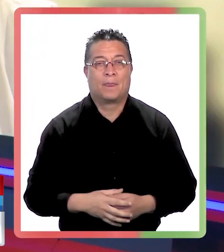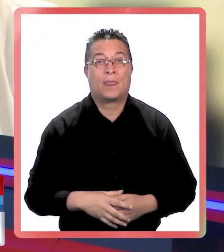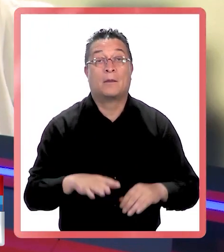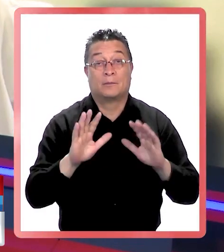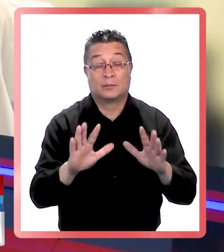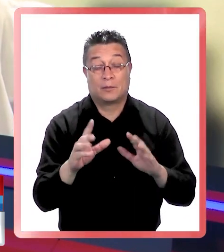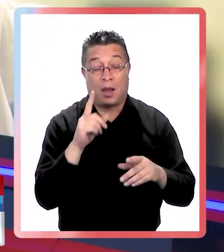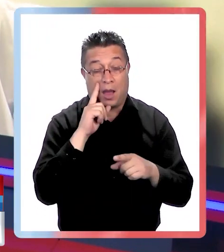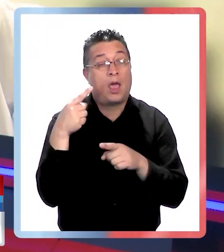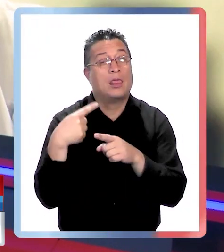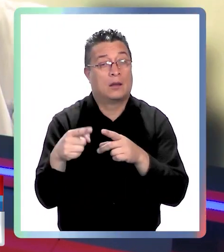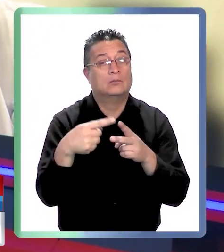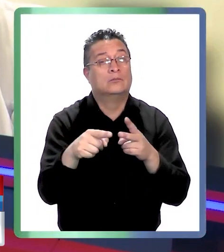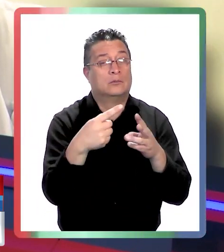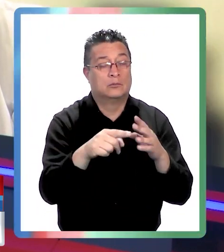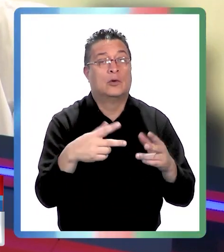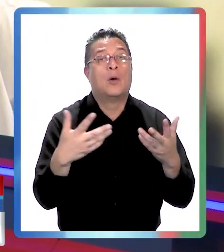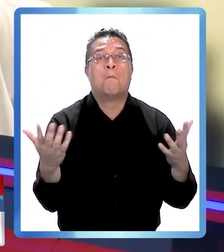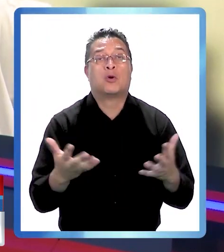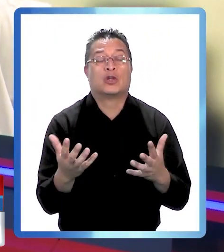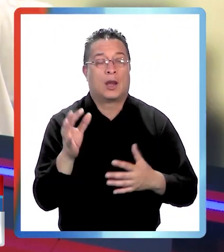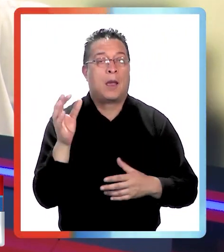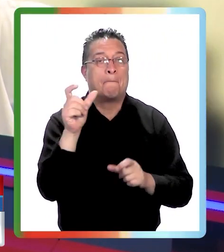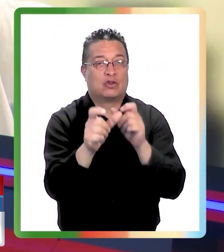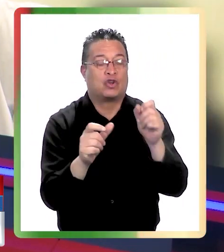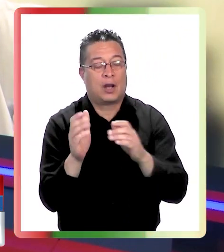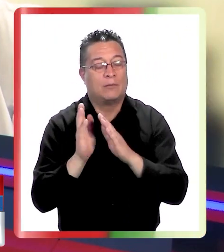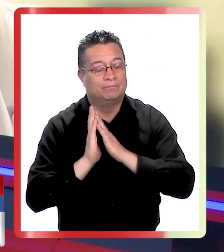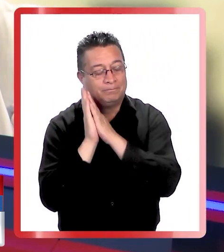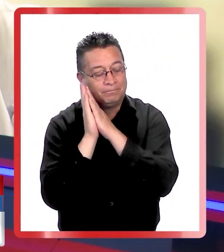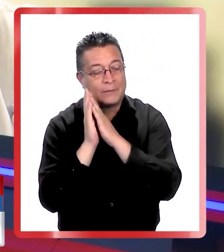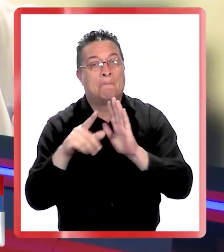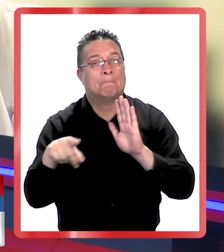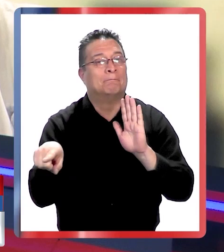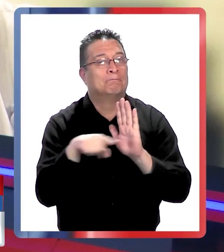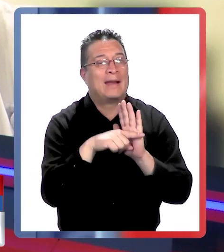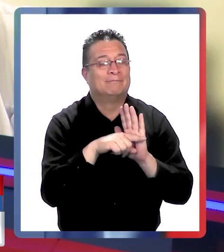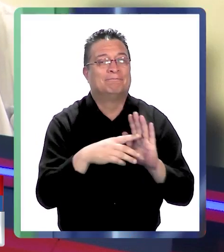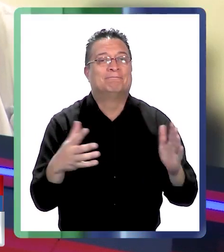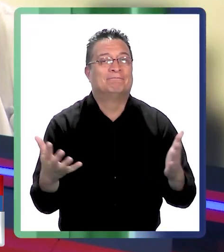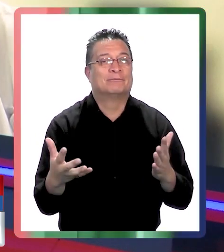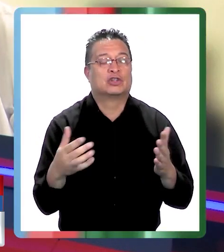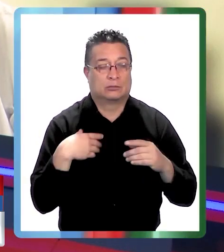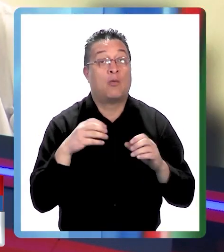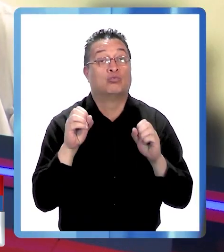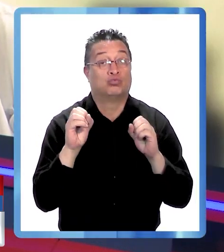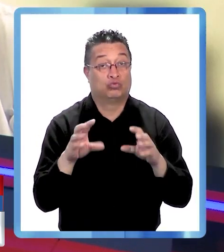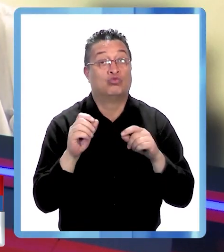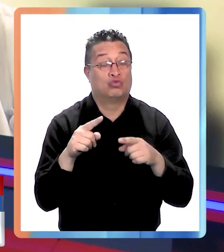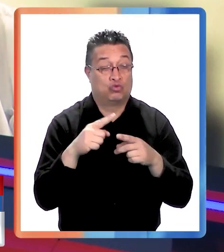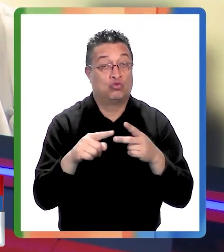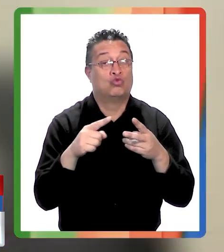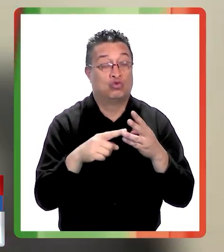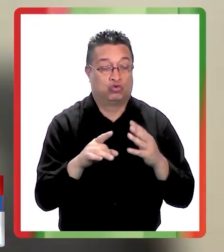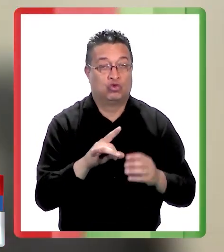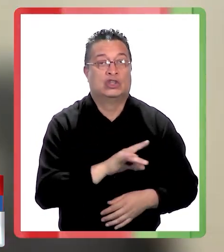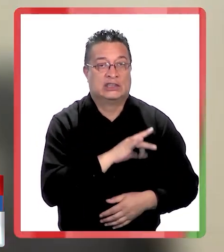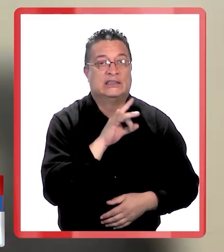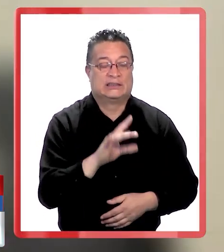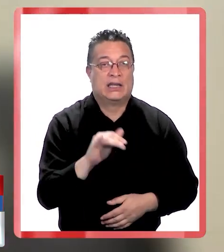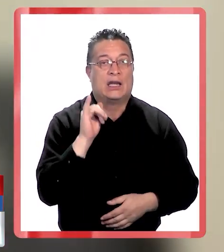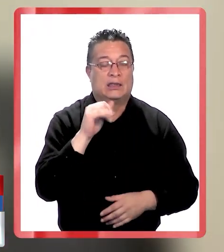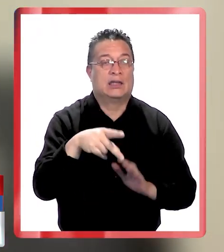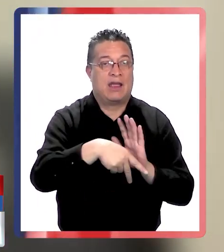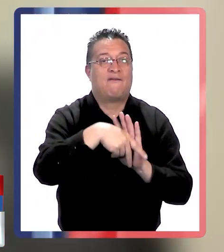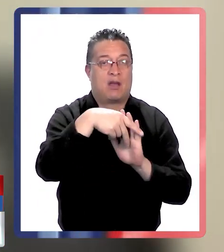O sea, mira, yo creo que hay numerosas causas de por qué una persona puede dormir mal, ¿ya? Está siendo cada vez más frecuente en nuestro país y yo creo que a